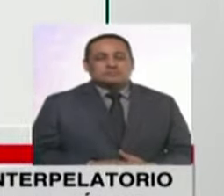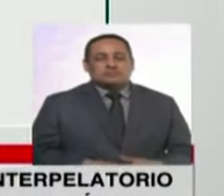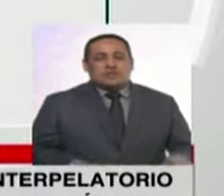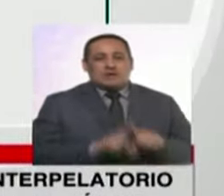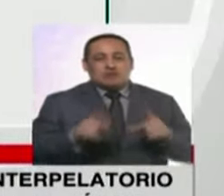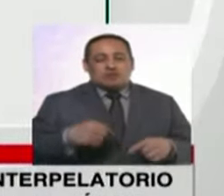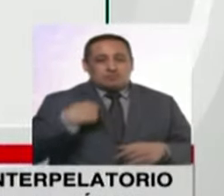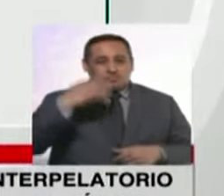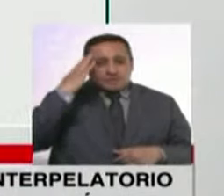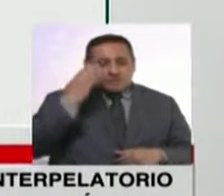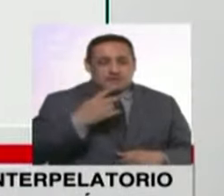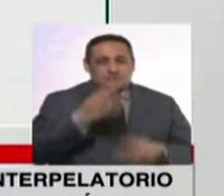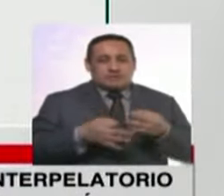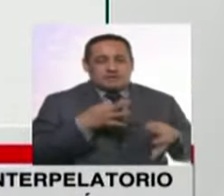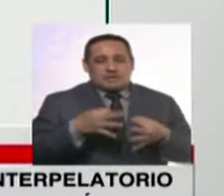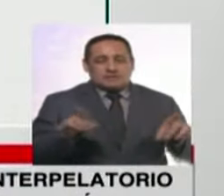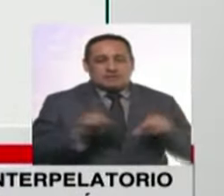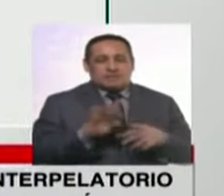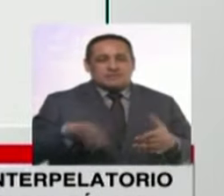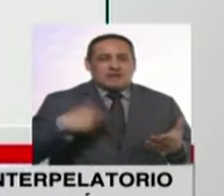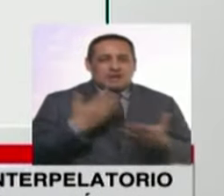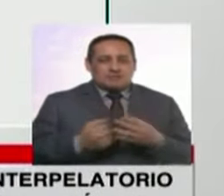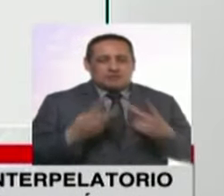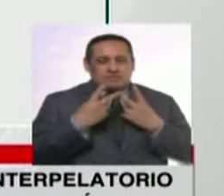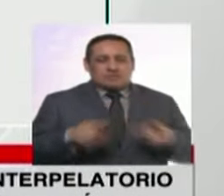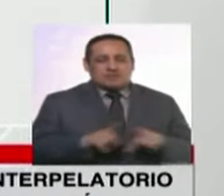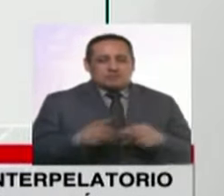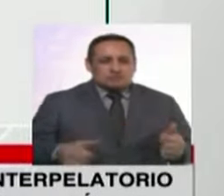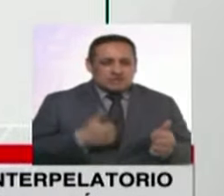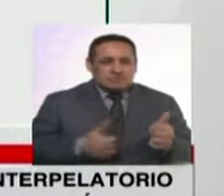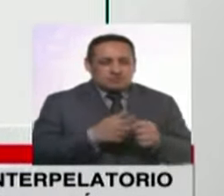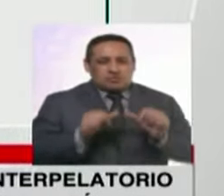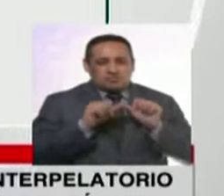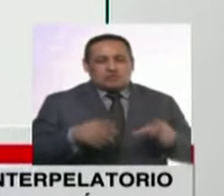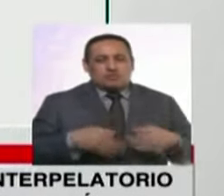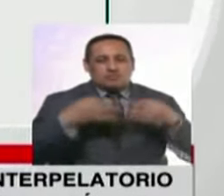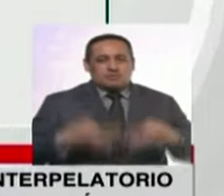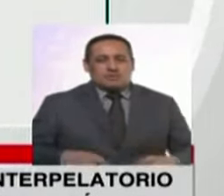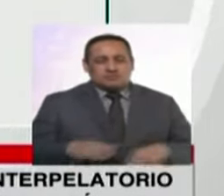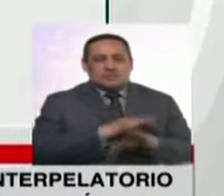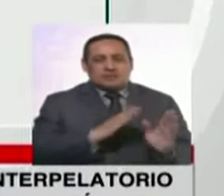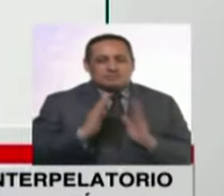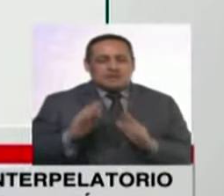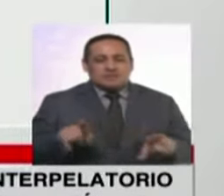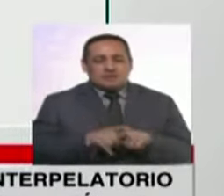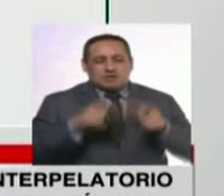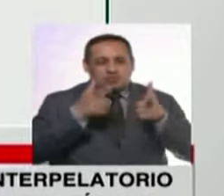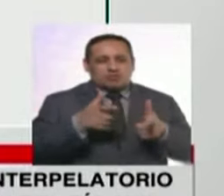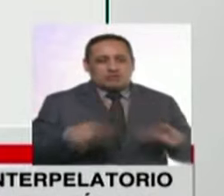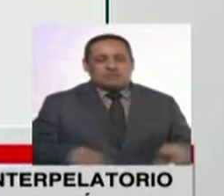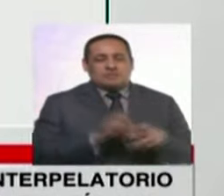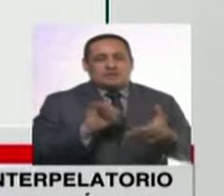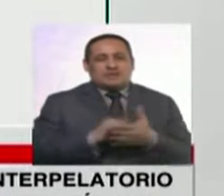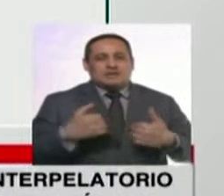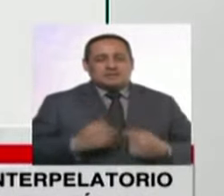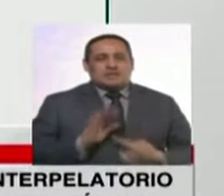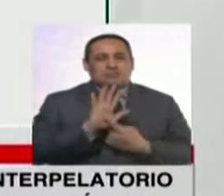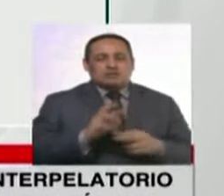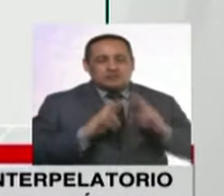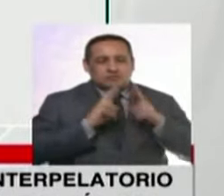como se advierte venimos efectuando un seguimiento constante al cumplimiento del plan Nacional de Seguridad Ciudadana que